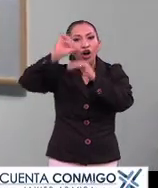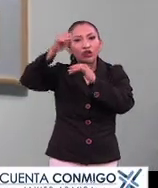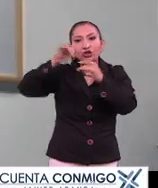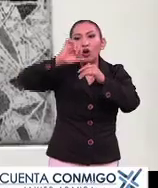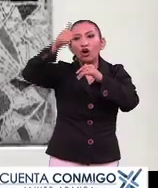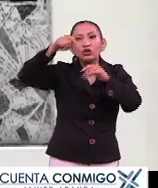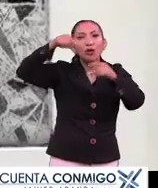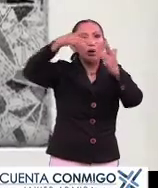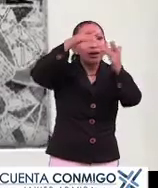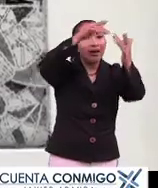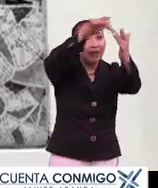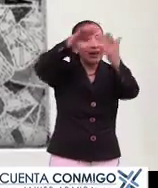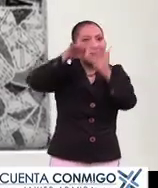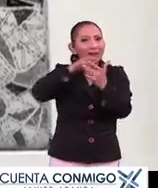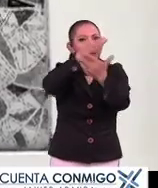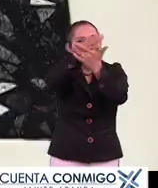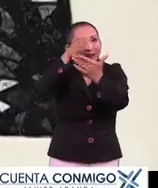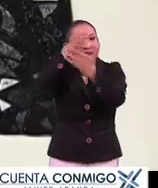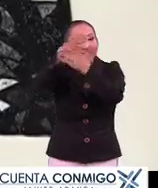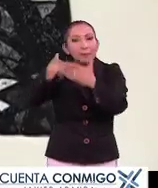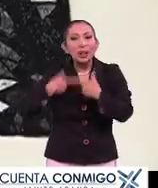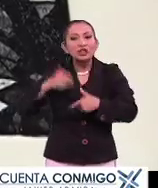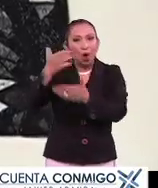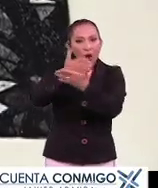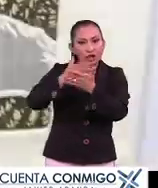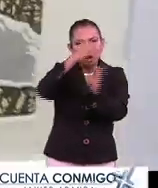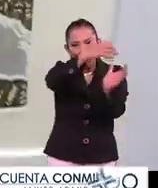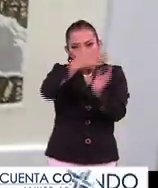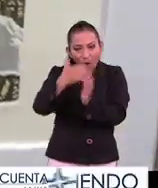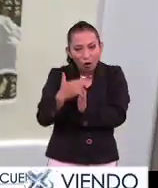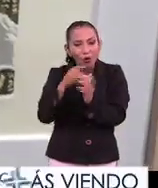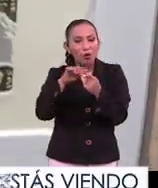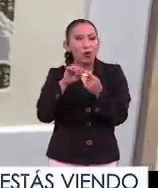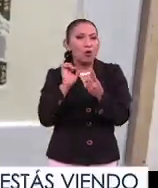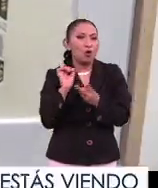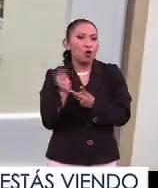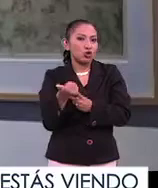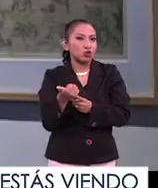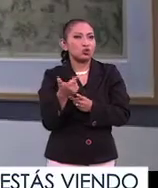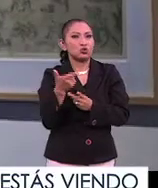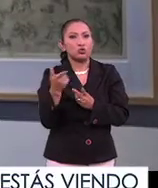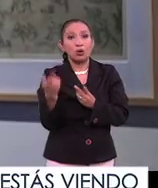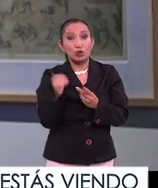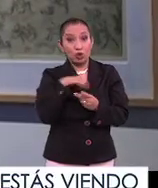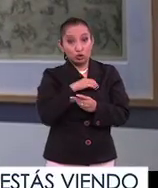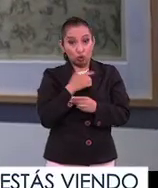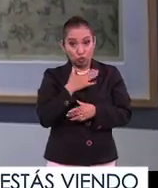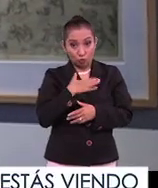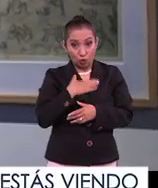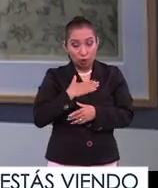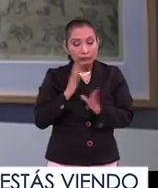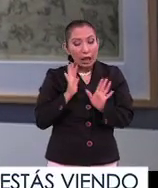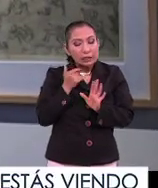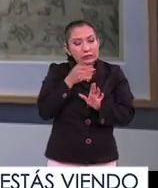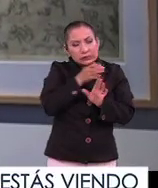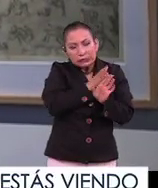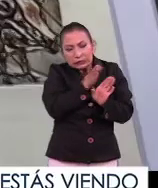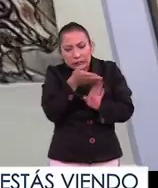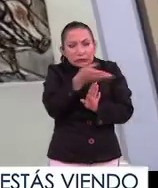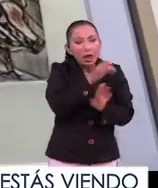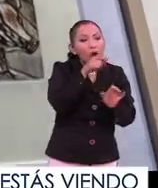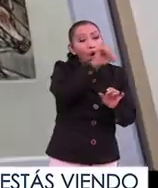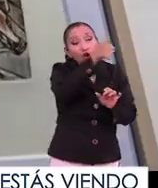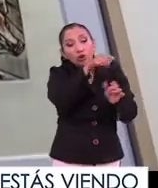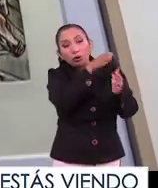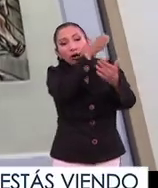¿no? de coleccionistas, y lo nuestro fue ir siguiendo